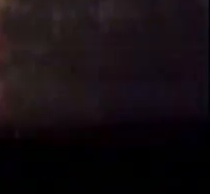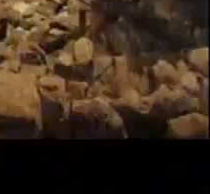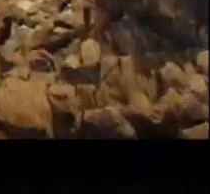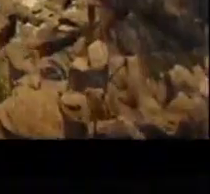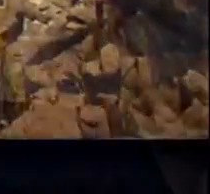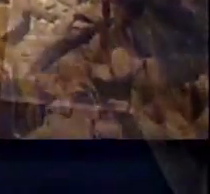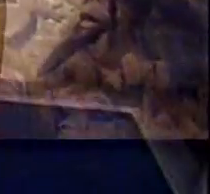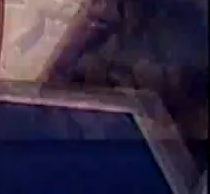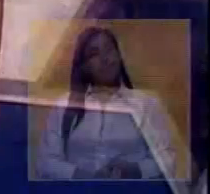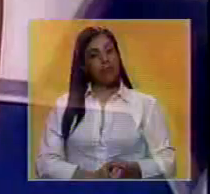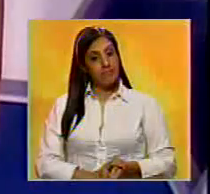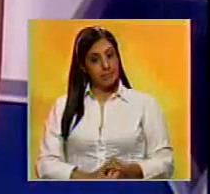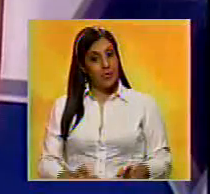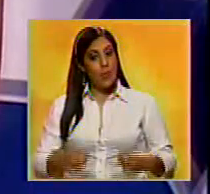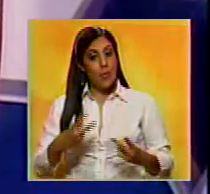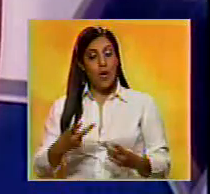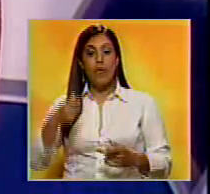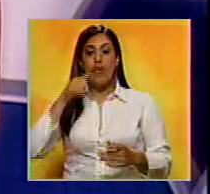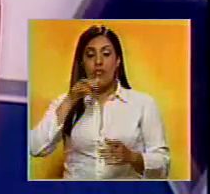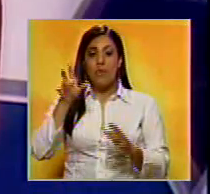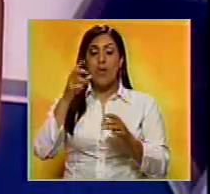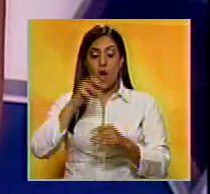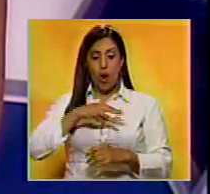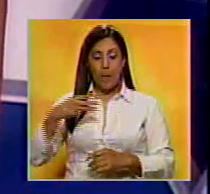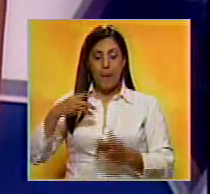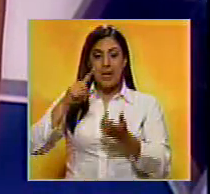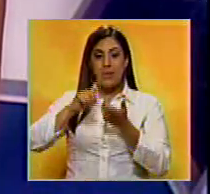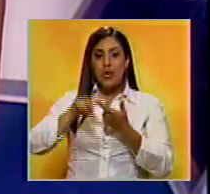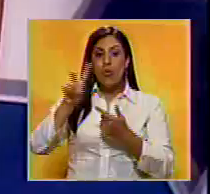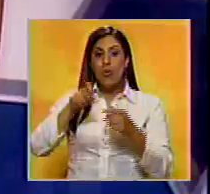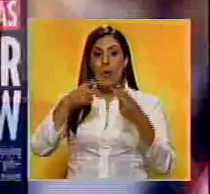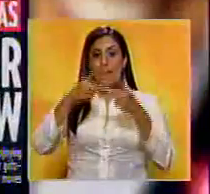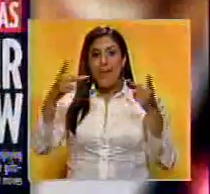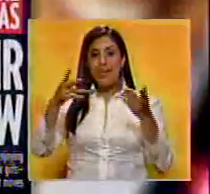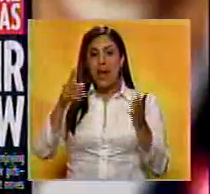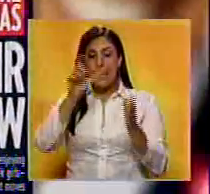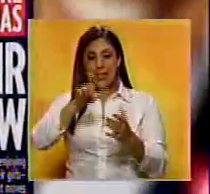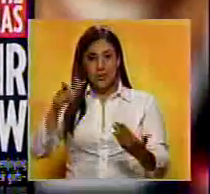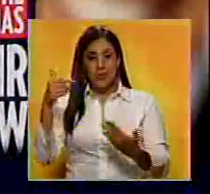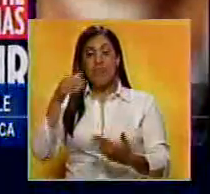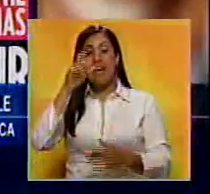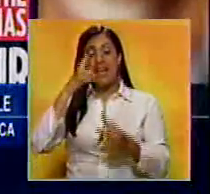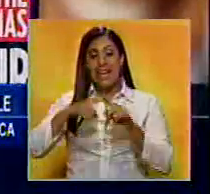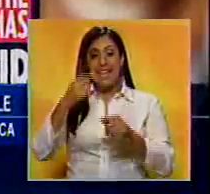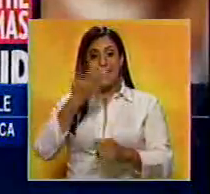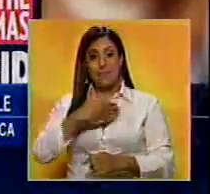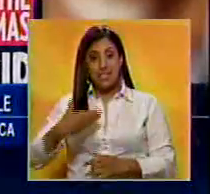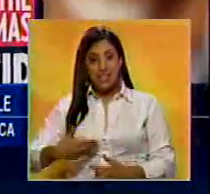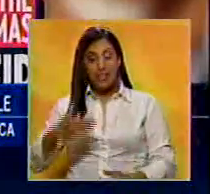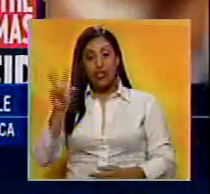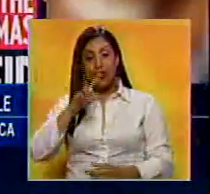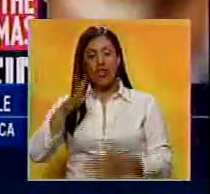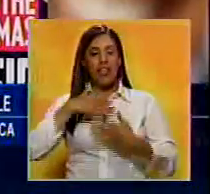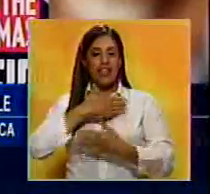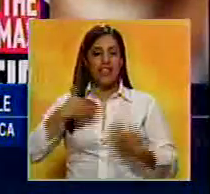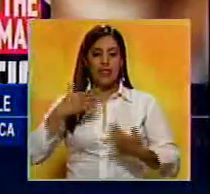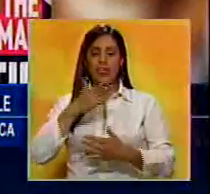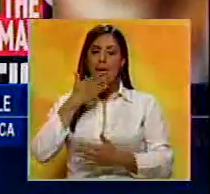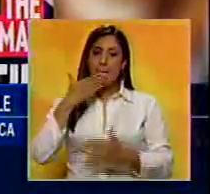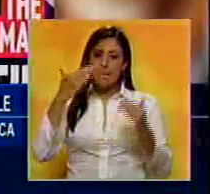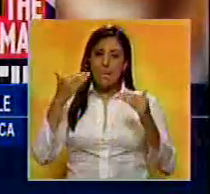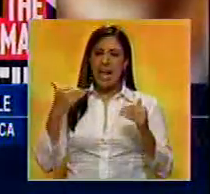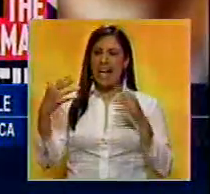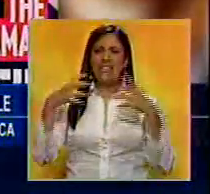seria ahora veamos a Barak y Michelle Obama en la portada de People la expareja presidencial Está disfrutando de un estilo de vida